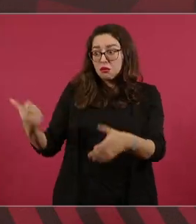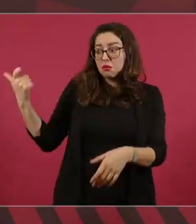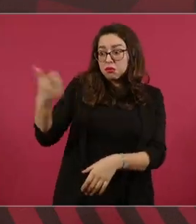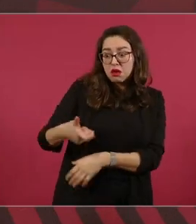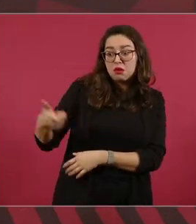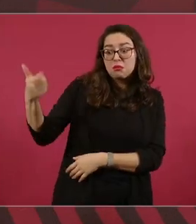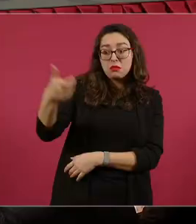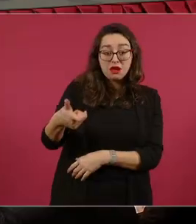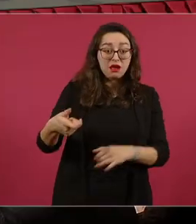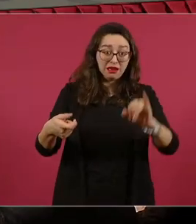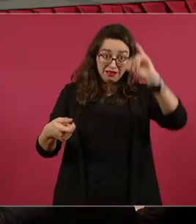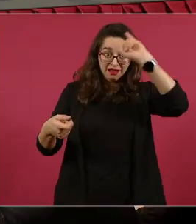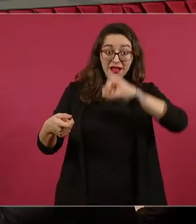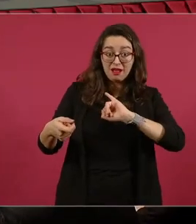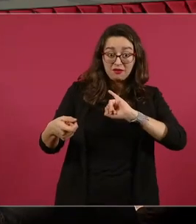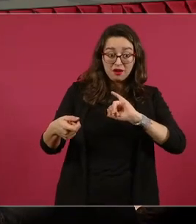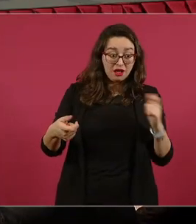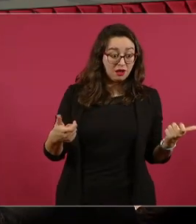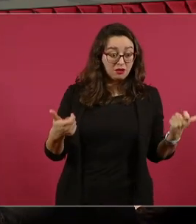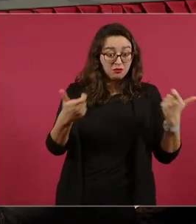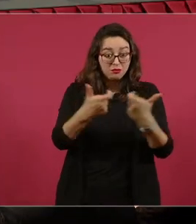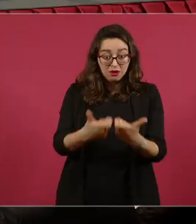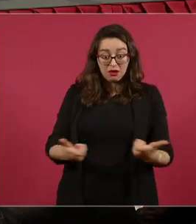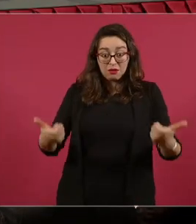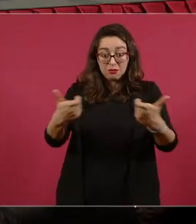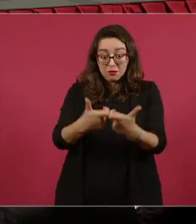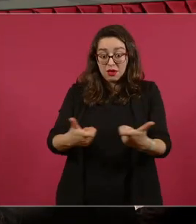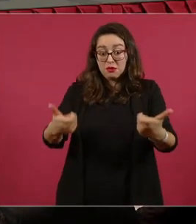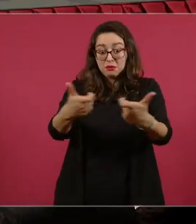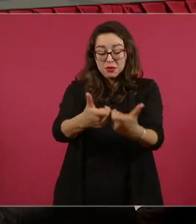El fondo de pensiones se alimenta